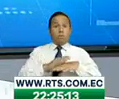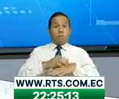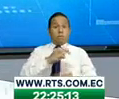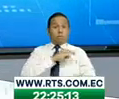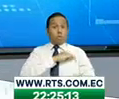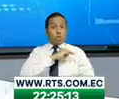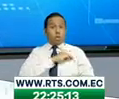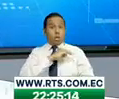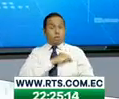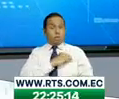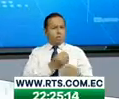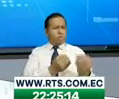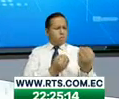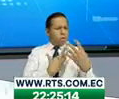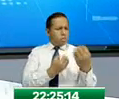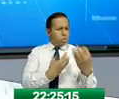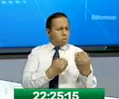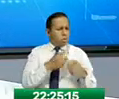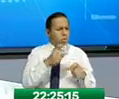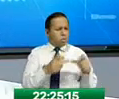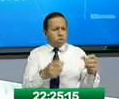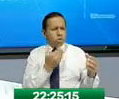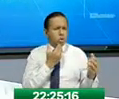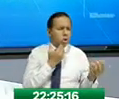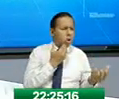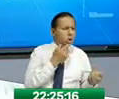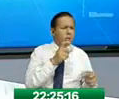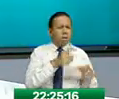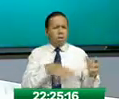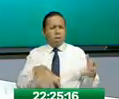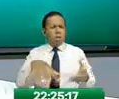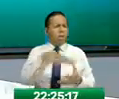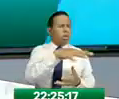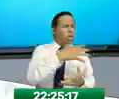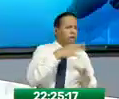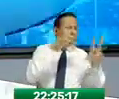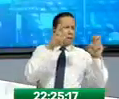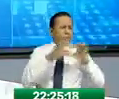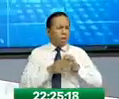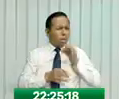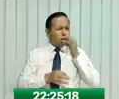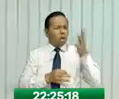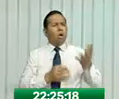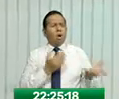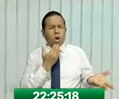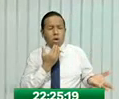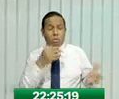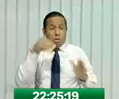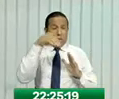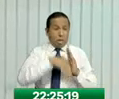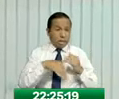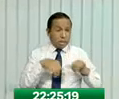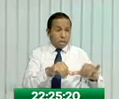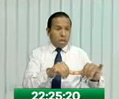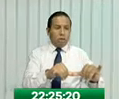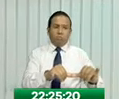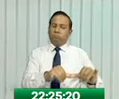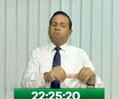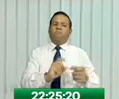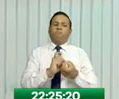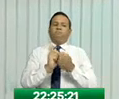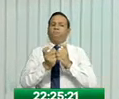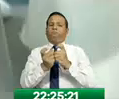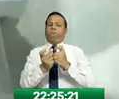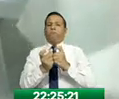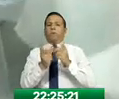los resultados de un informe sobre lo que enfrenta el cantón con el coronavirus. Con 559